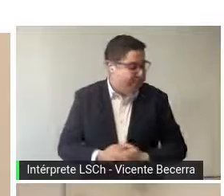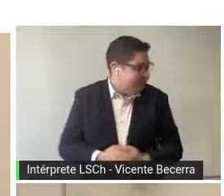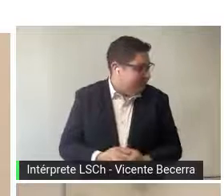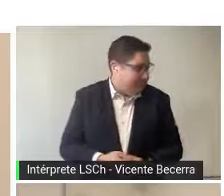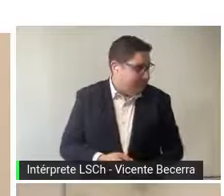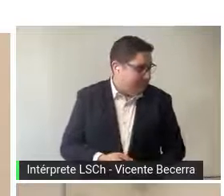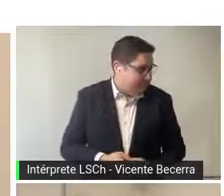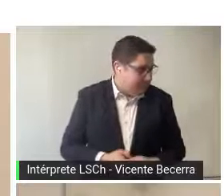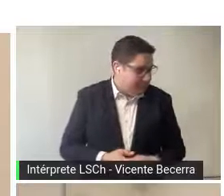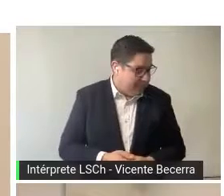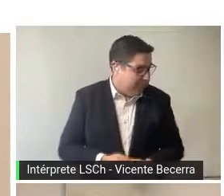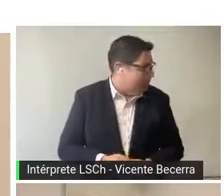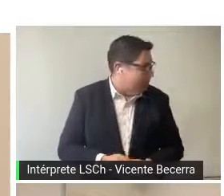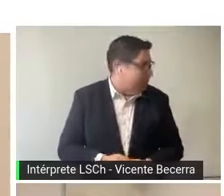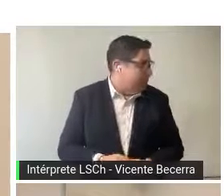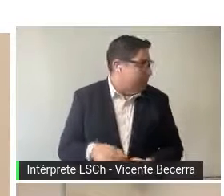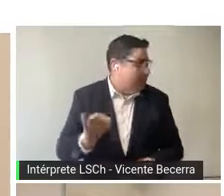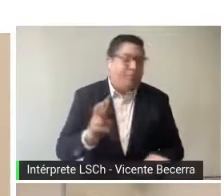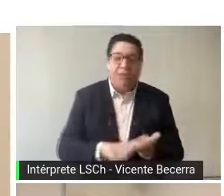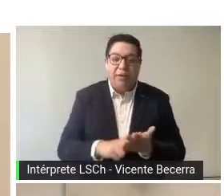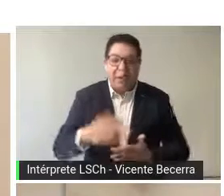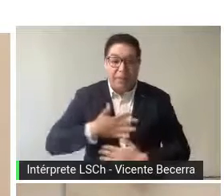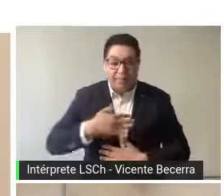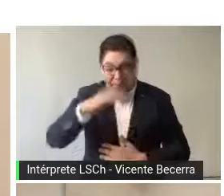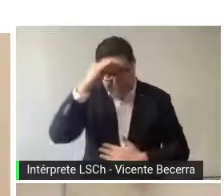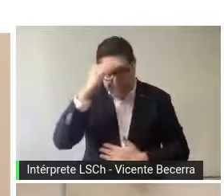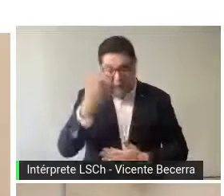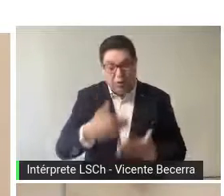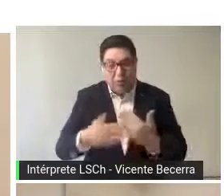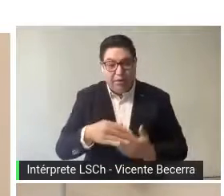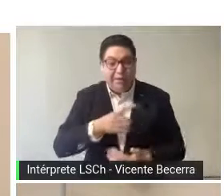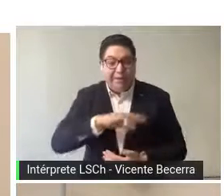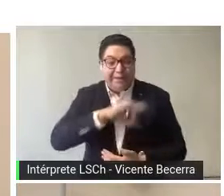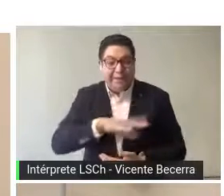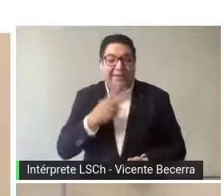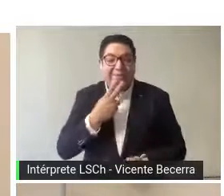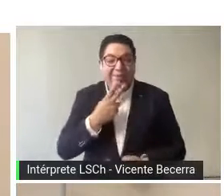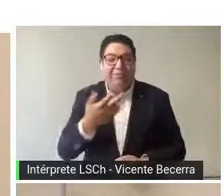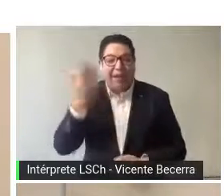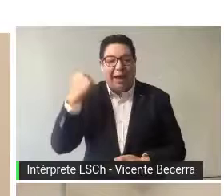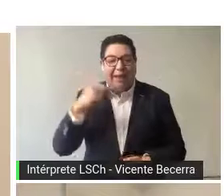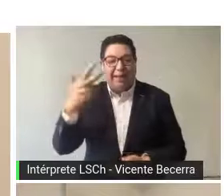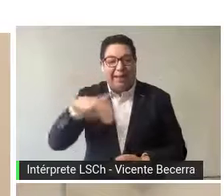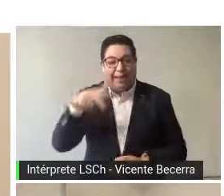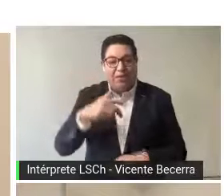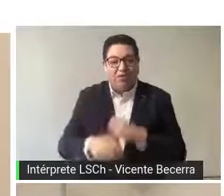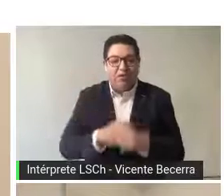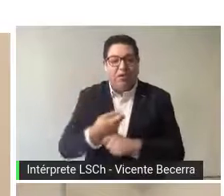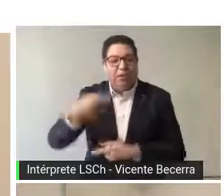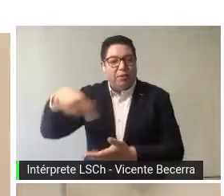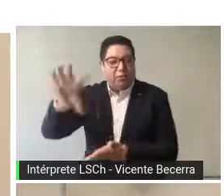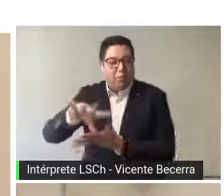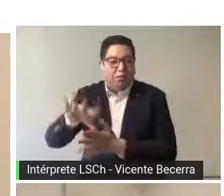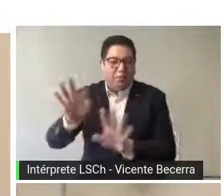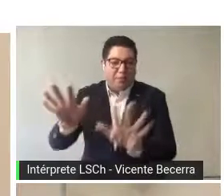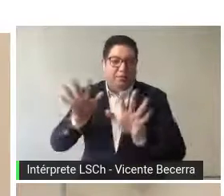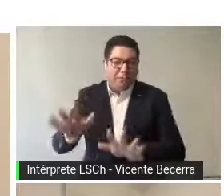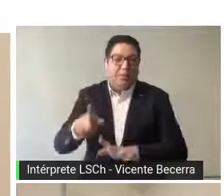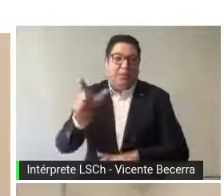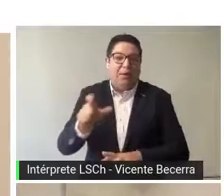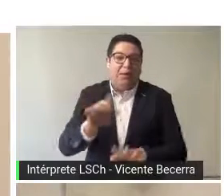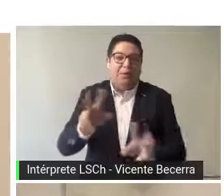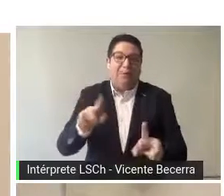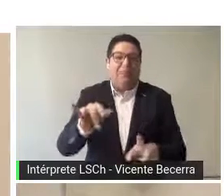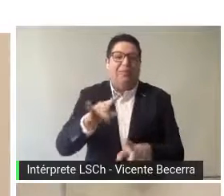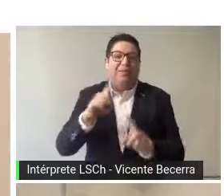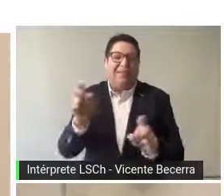un poco la experiencia mía personal. Yo llegué a vivir a Chile a los 18 años, me tocó vivir afuera, mi papá era diplomático y por